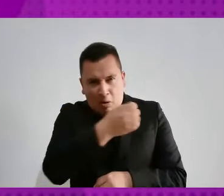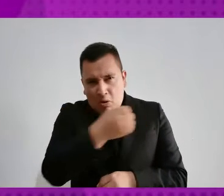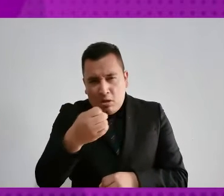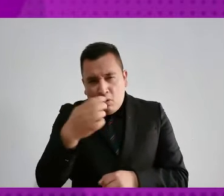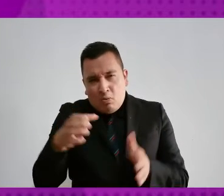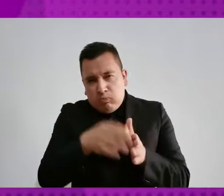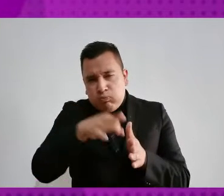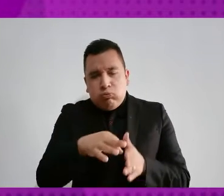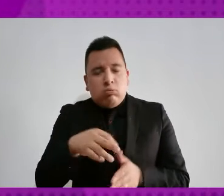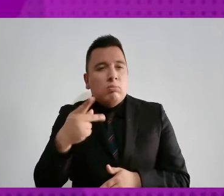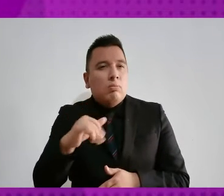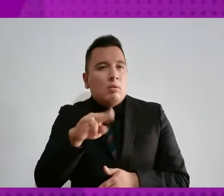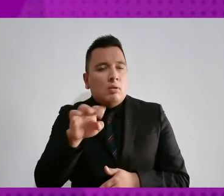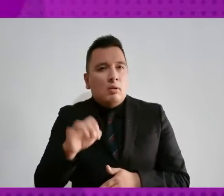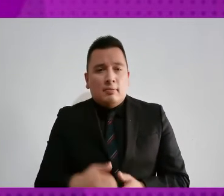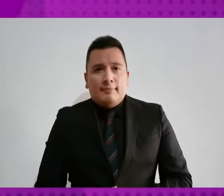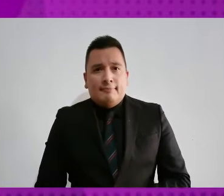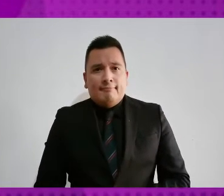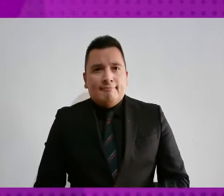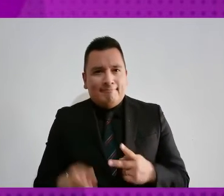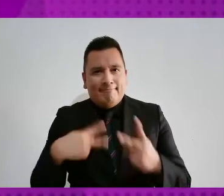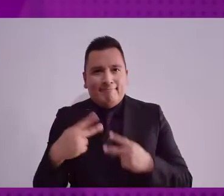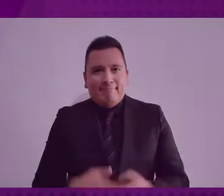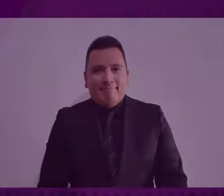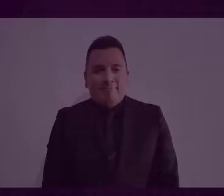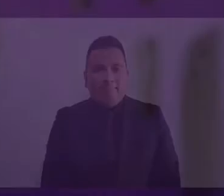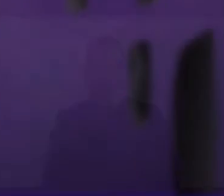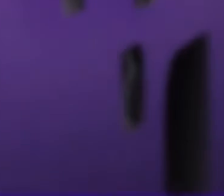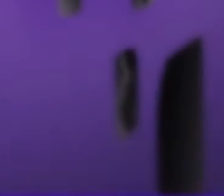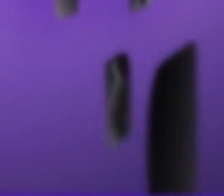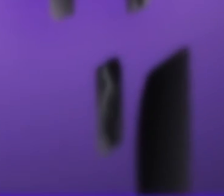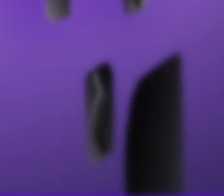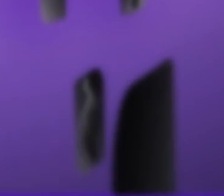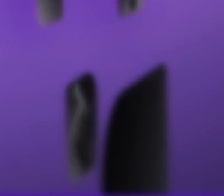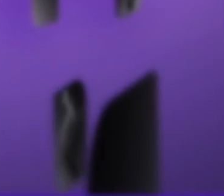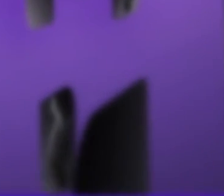Organización Electoral del Instituto Nacional Electoral. Ya volvemos.